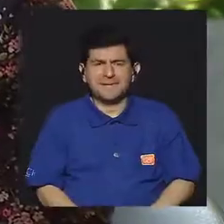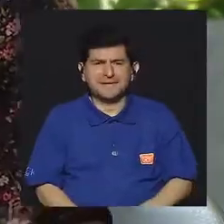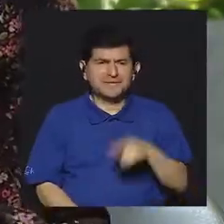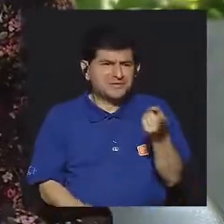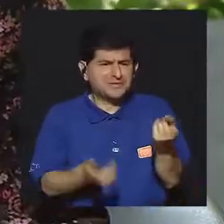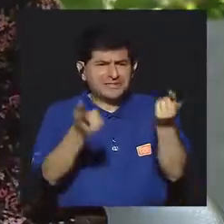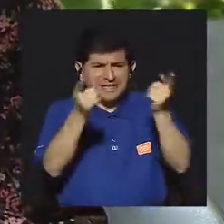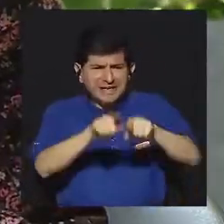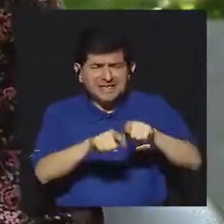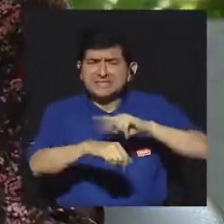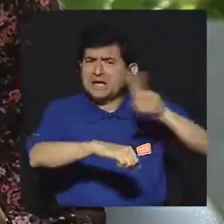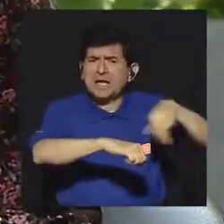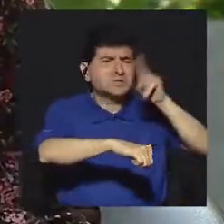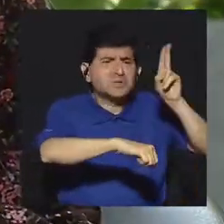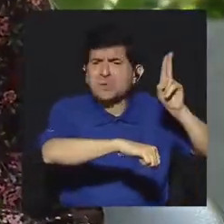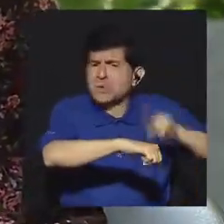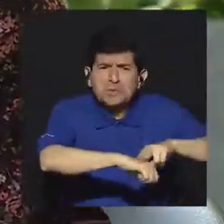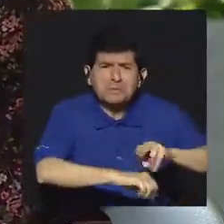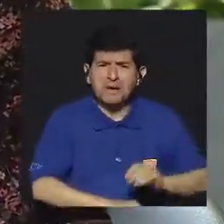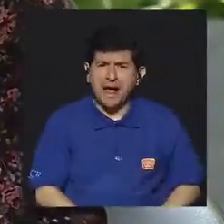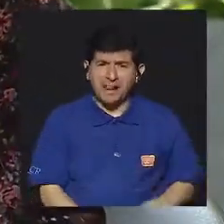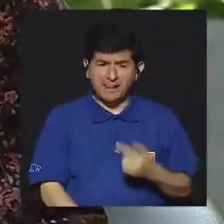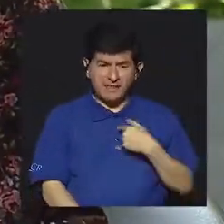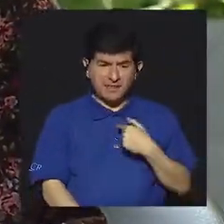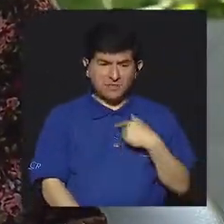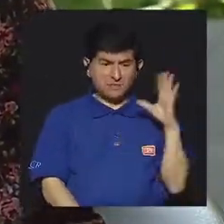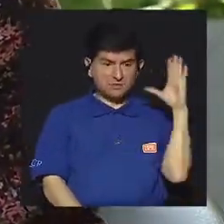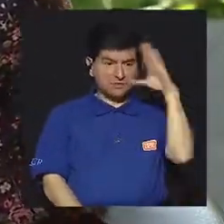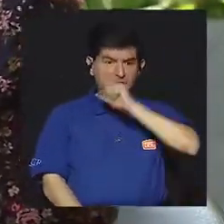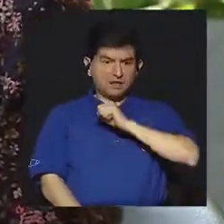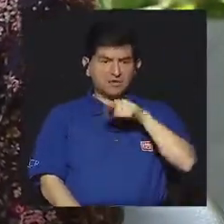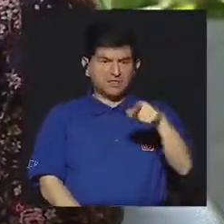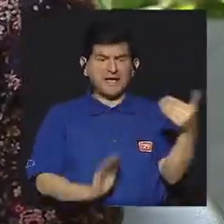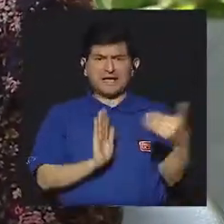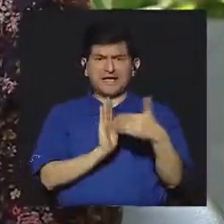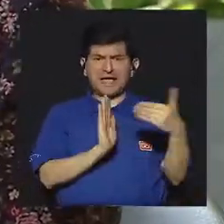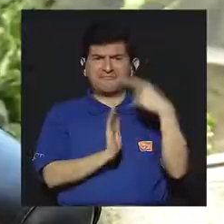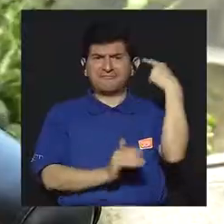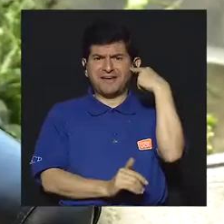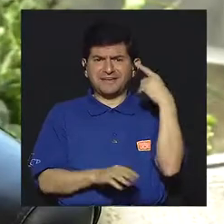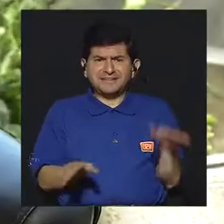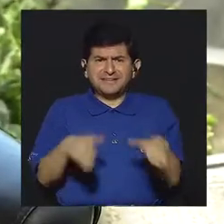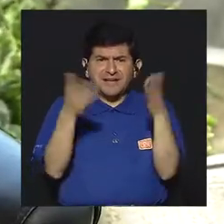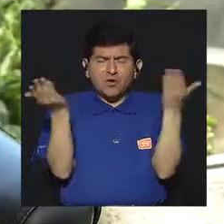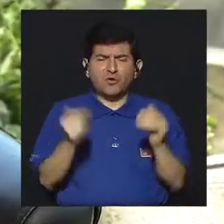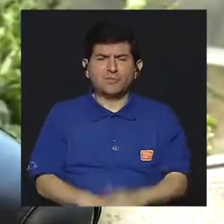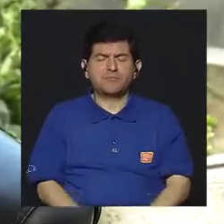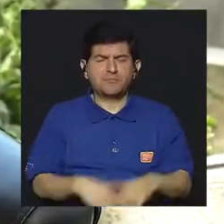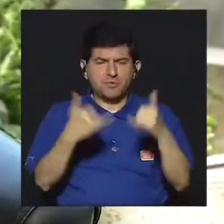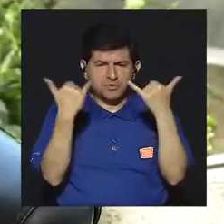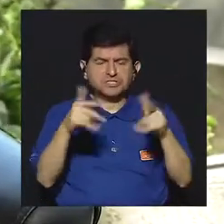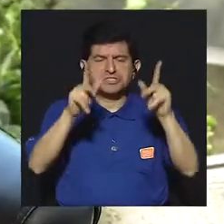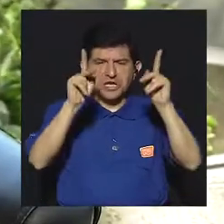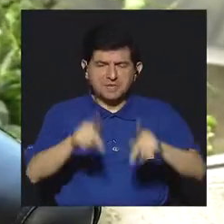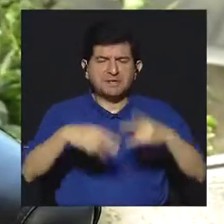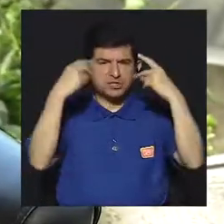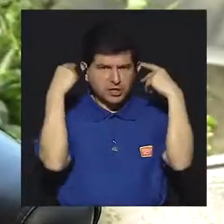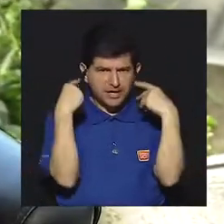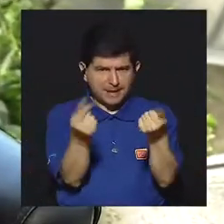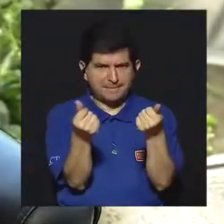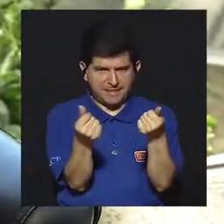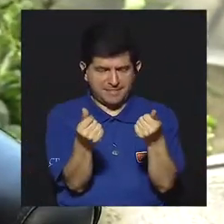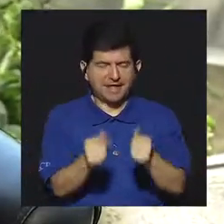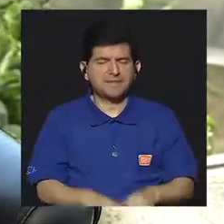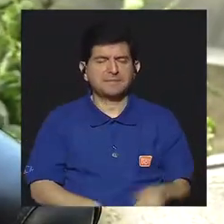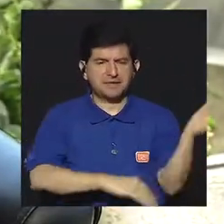que sea muy común, muy común, ¿verdad? Y uno, ¿cómo darse cuenta que te va a dañar la audición? Bueno, sí hemos reportado a pacientes que